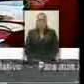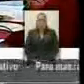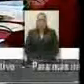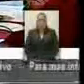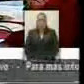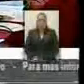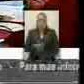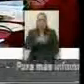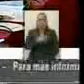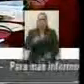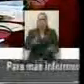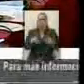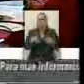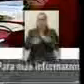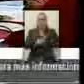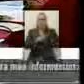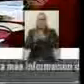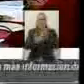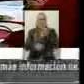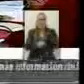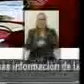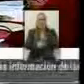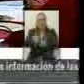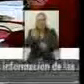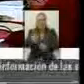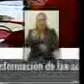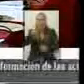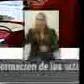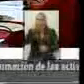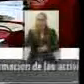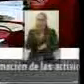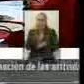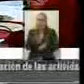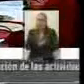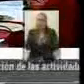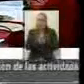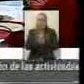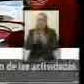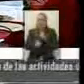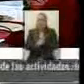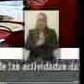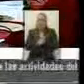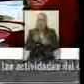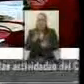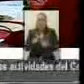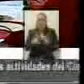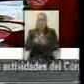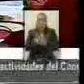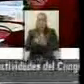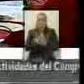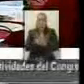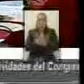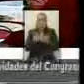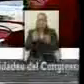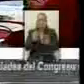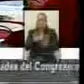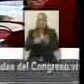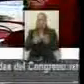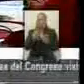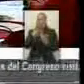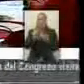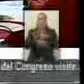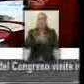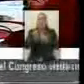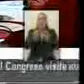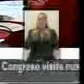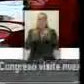contrario, defiendo a los trabajadores, a los honestos, a los serios, a los trabajadores que me han buscado a mí, presidente, y me han dicho cómo saquea el Grupo